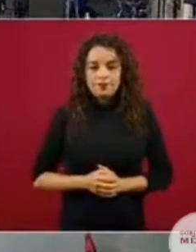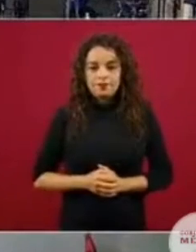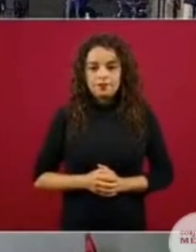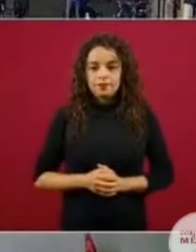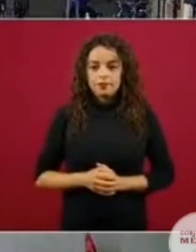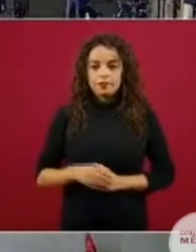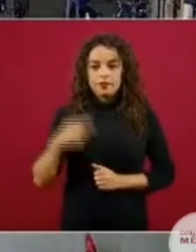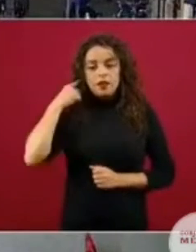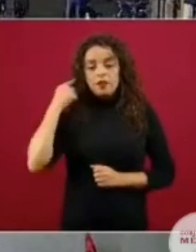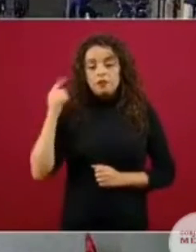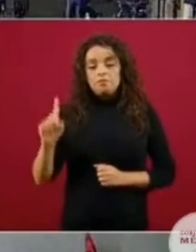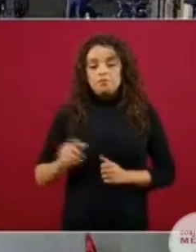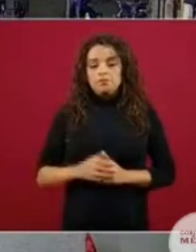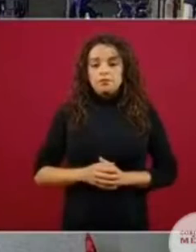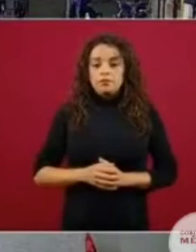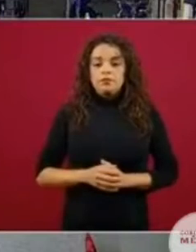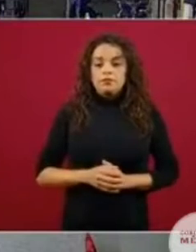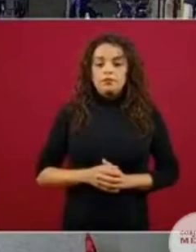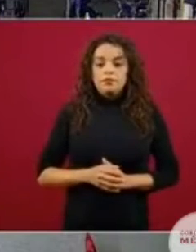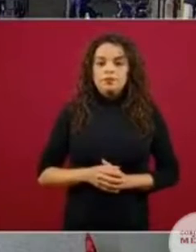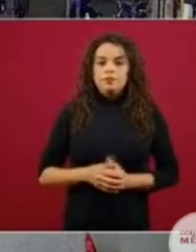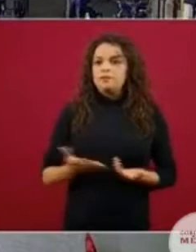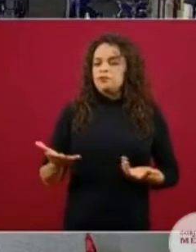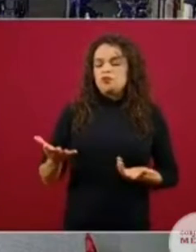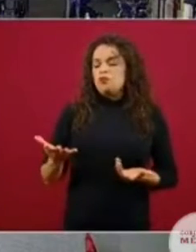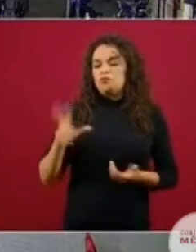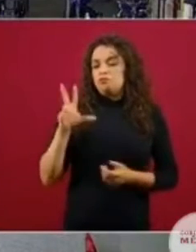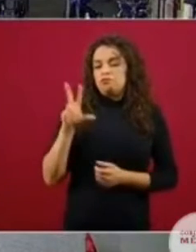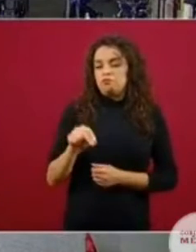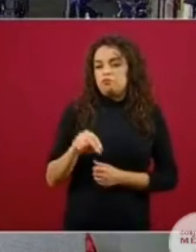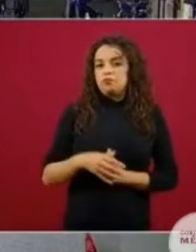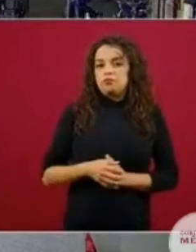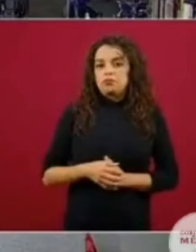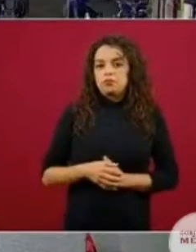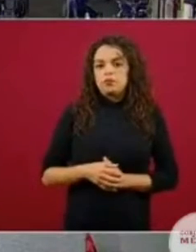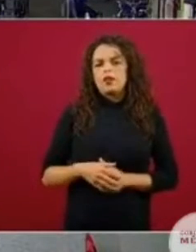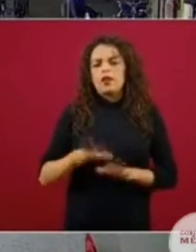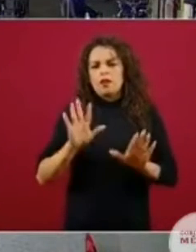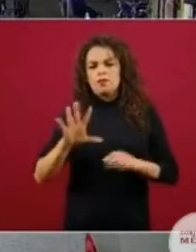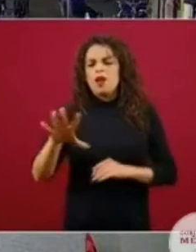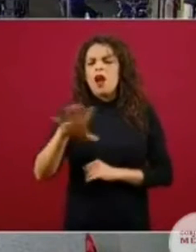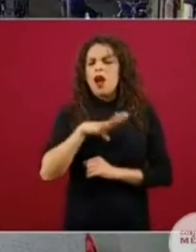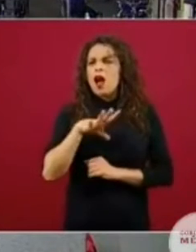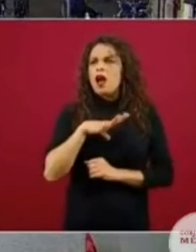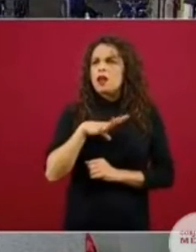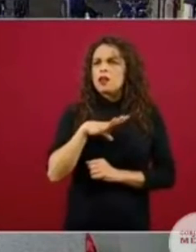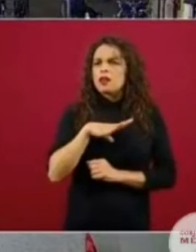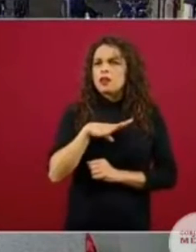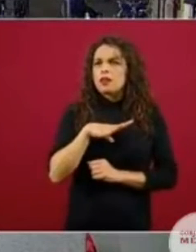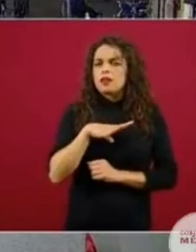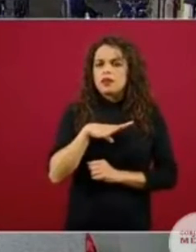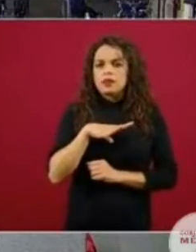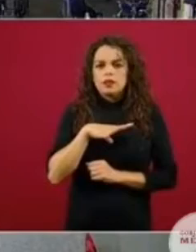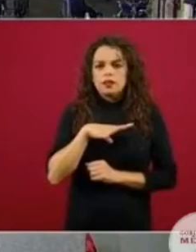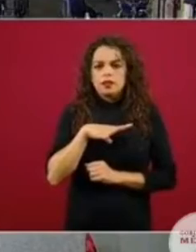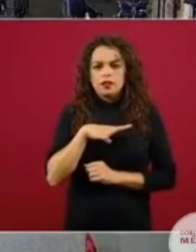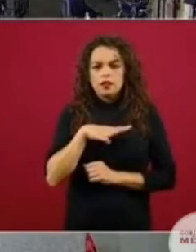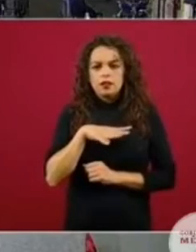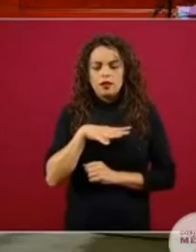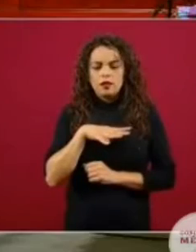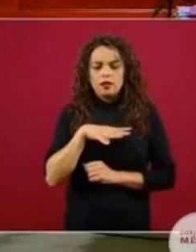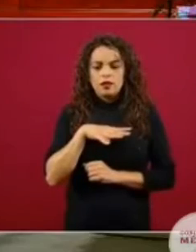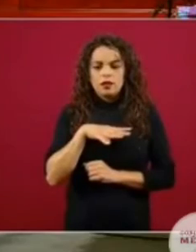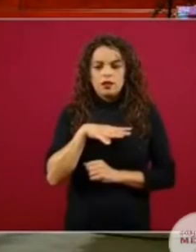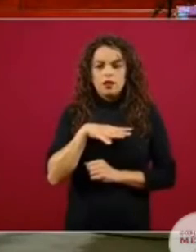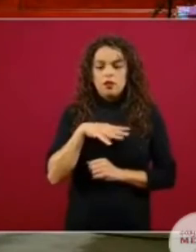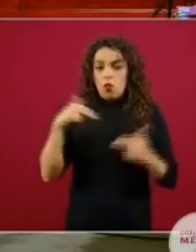los ejes si hay una no es en humanos pero sí